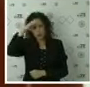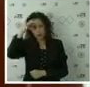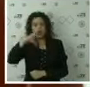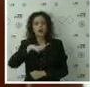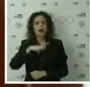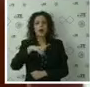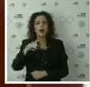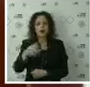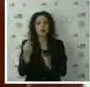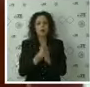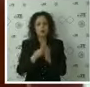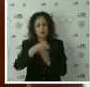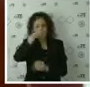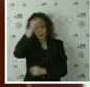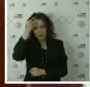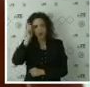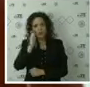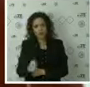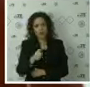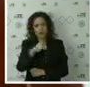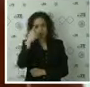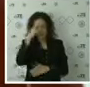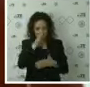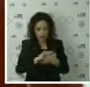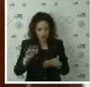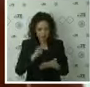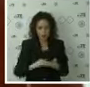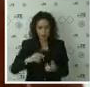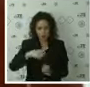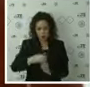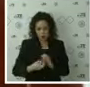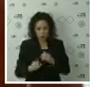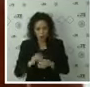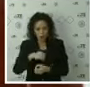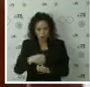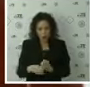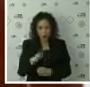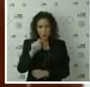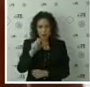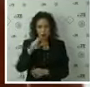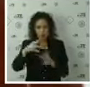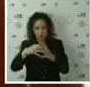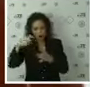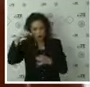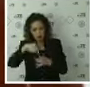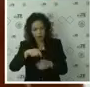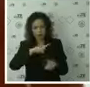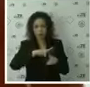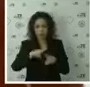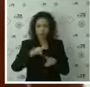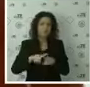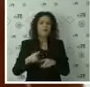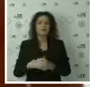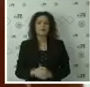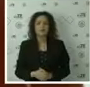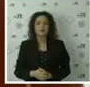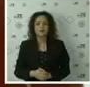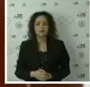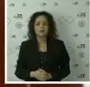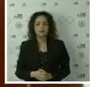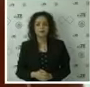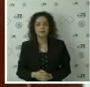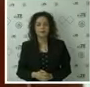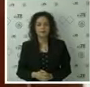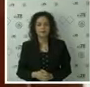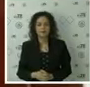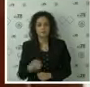creación literaria, batería, biología molecular y señalización celular, fisiología del equilibrio corporal e idioma japonés,